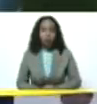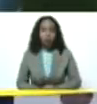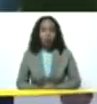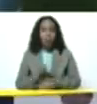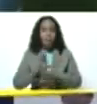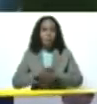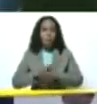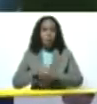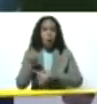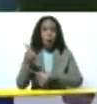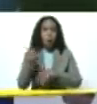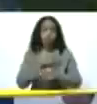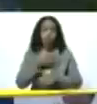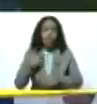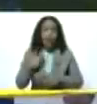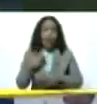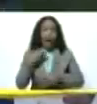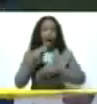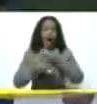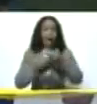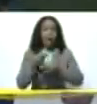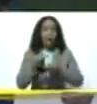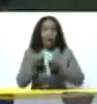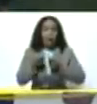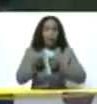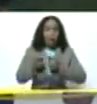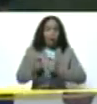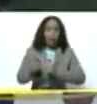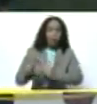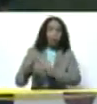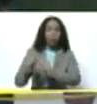porque se ha pretendido y se pretende